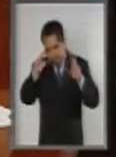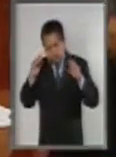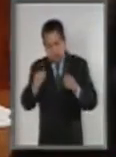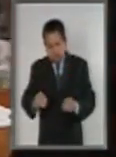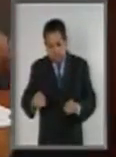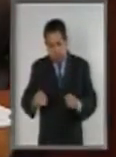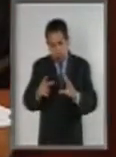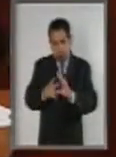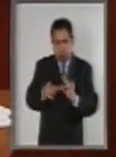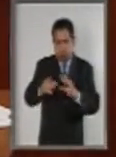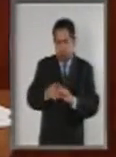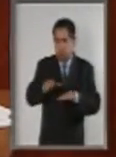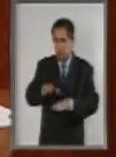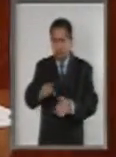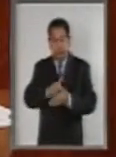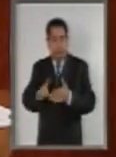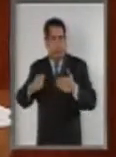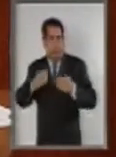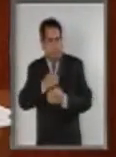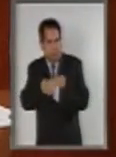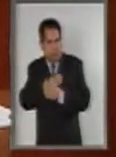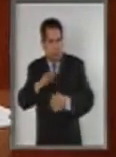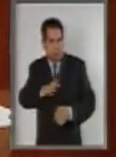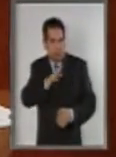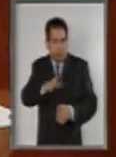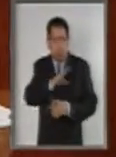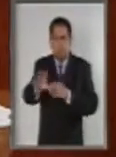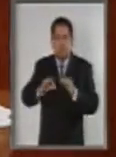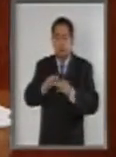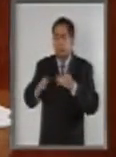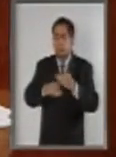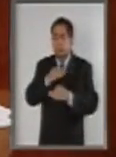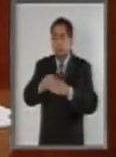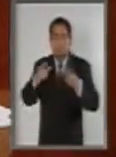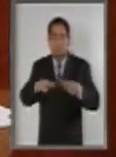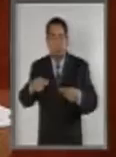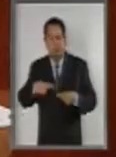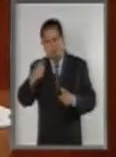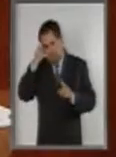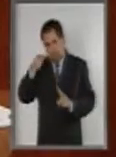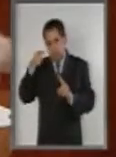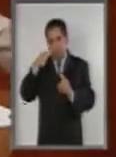pleno del derecho a la educación de calidad de todas las personas, con